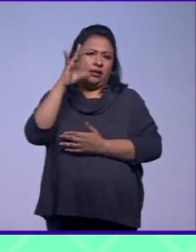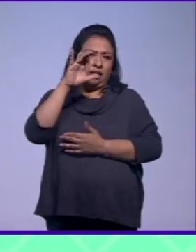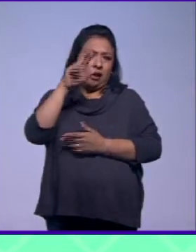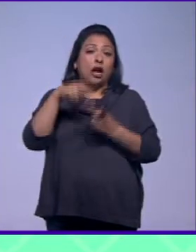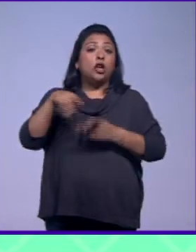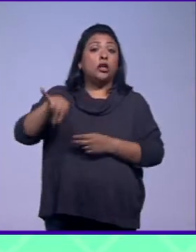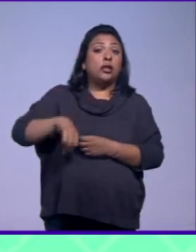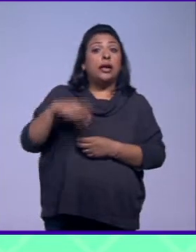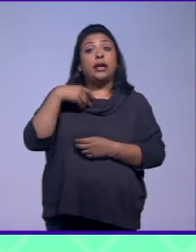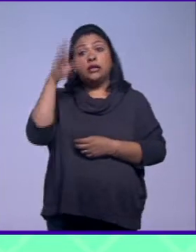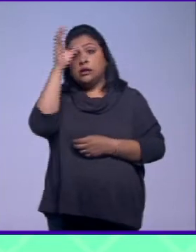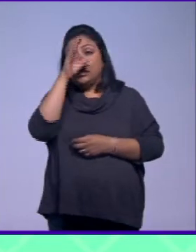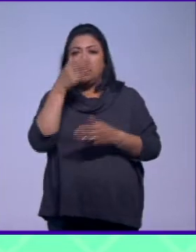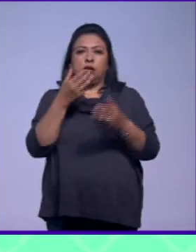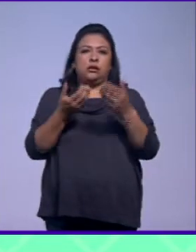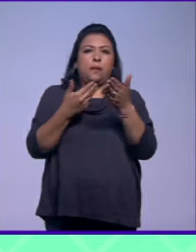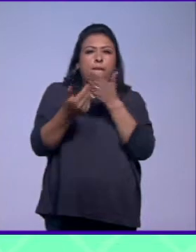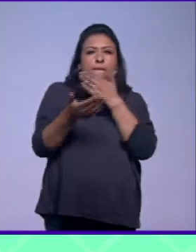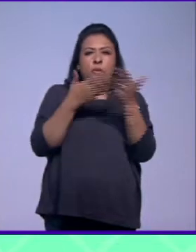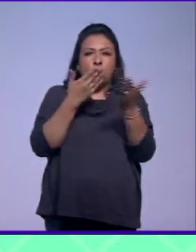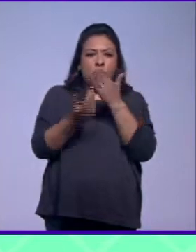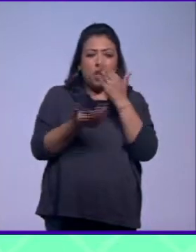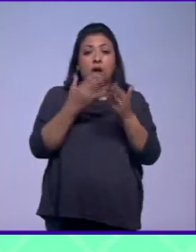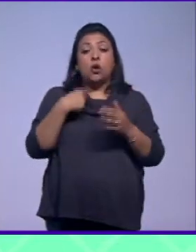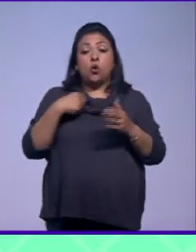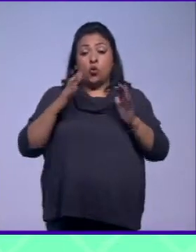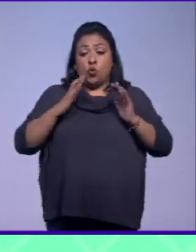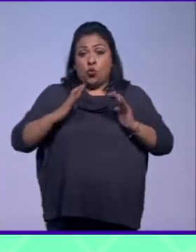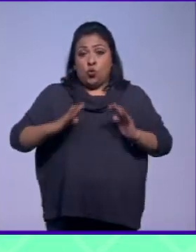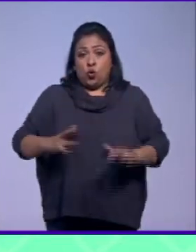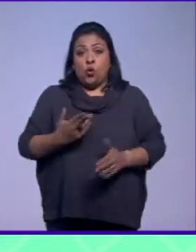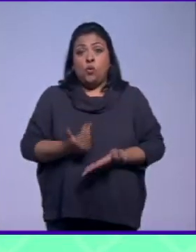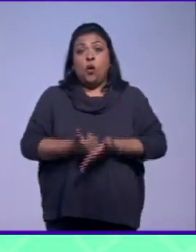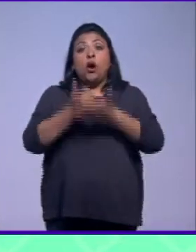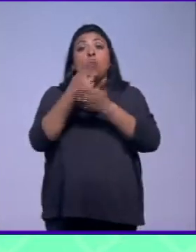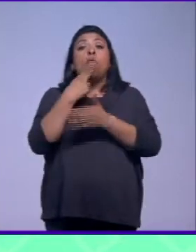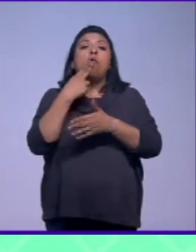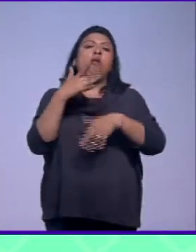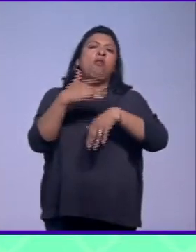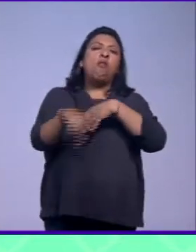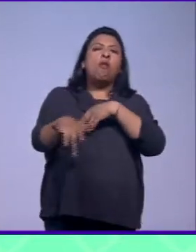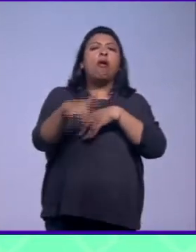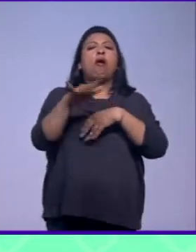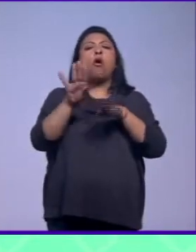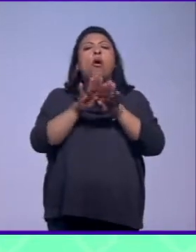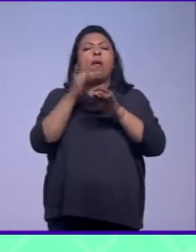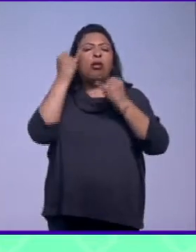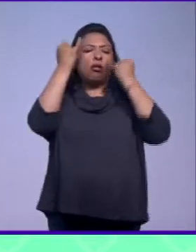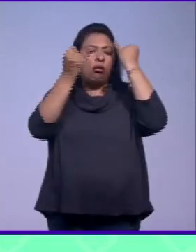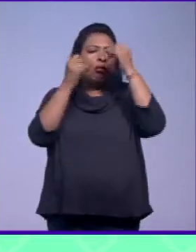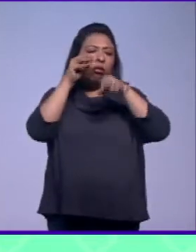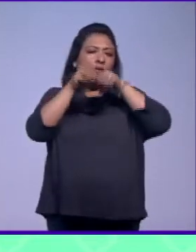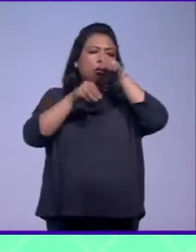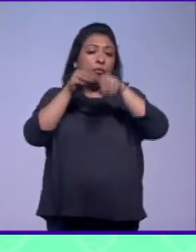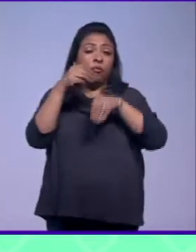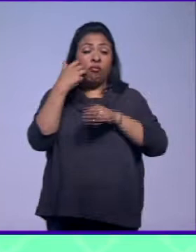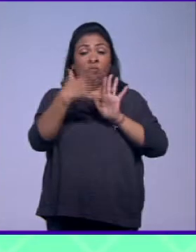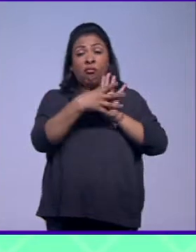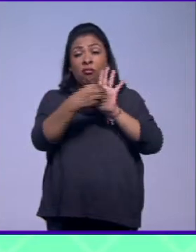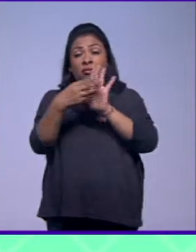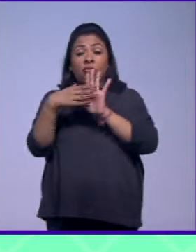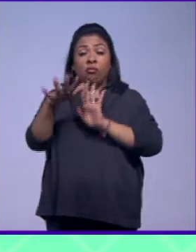ciencia y las vanguardias su utilización del cuerpo y desnudez como vehículos de creación y su intención de retratar